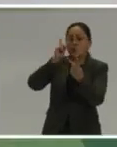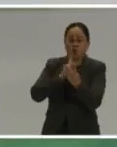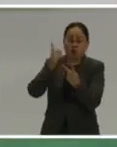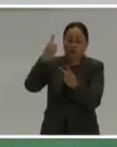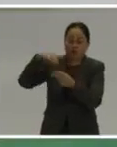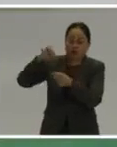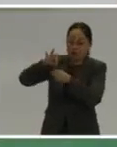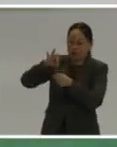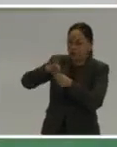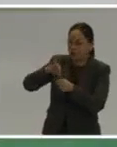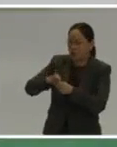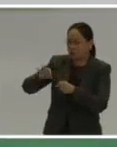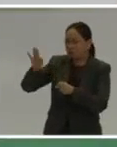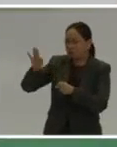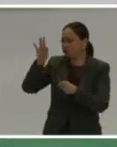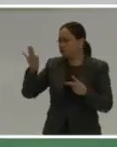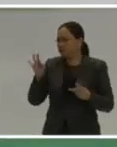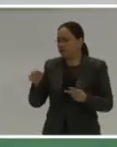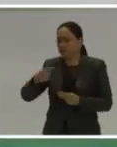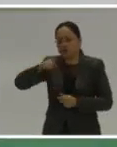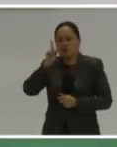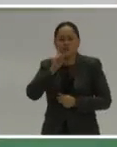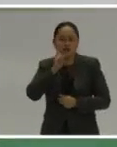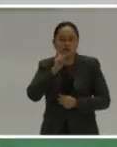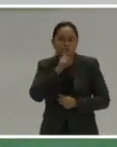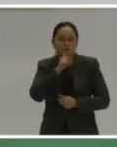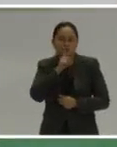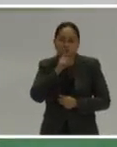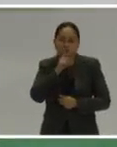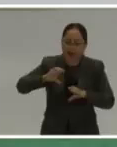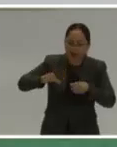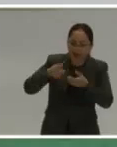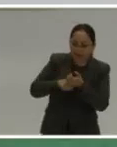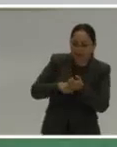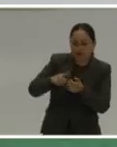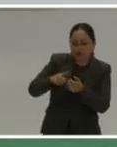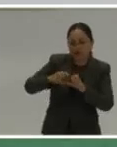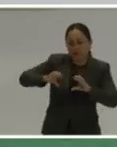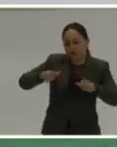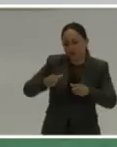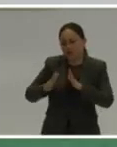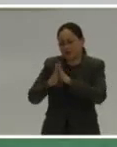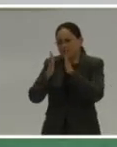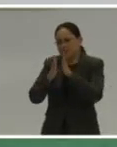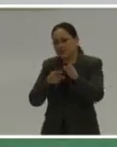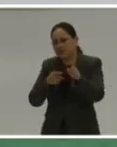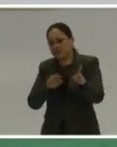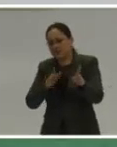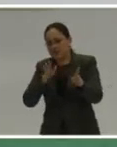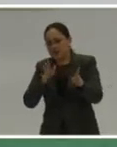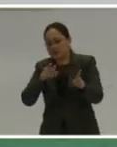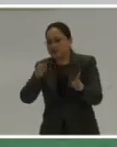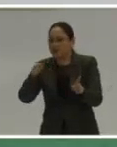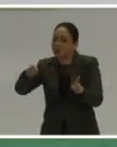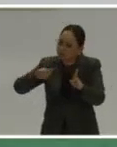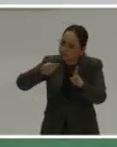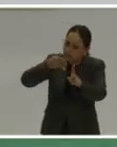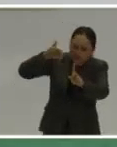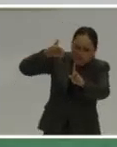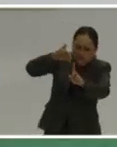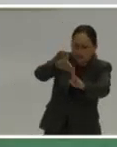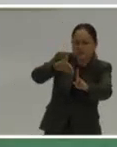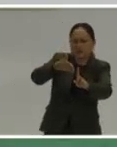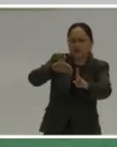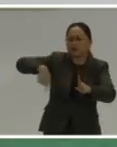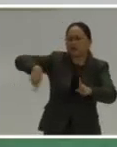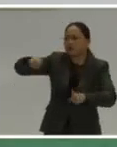Aunque las mujeres no hablamos mucho en las comunidades y cuando hablamos nos dicen al punto, al punto, al punto, y los